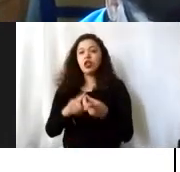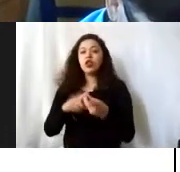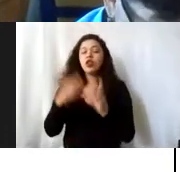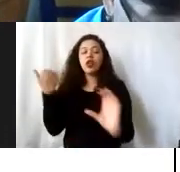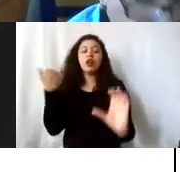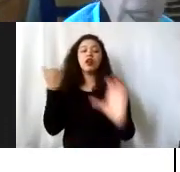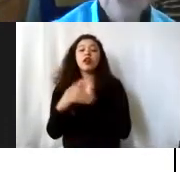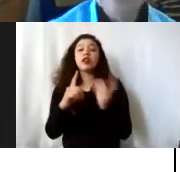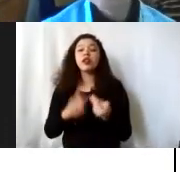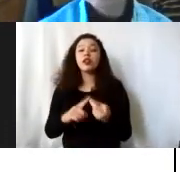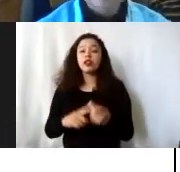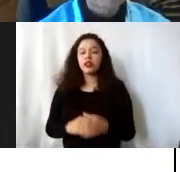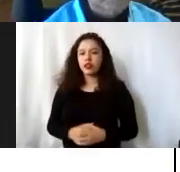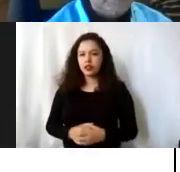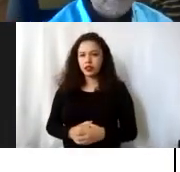enviaríamos?